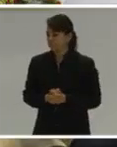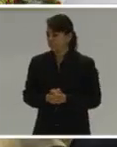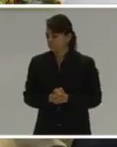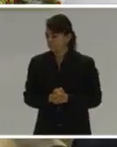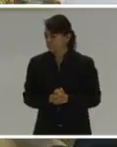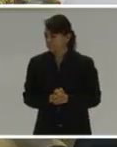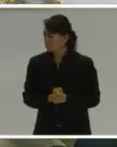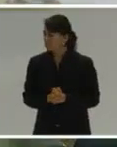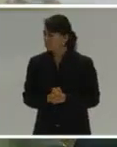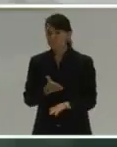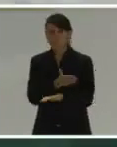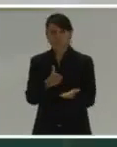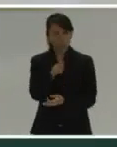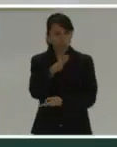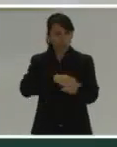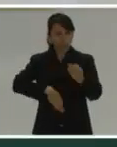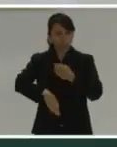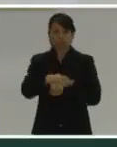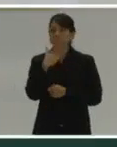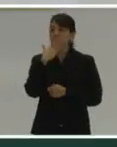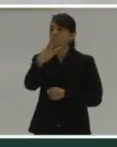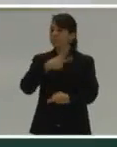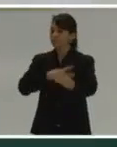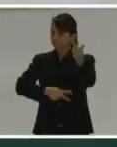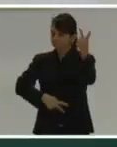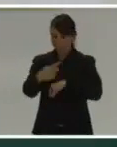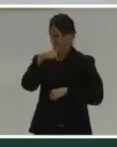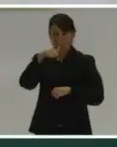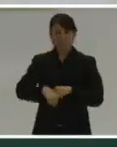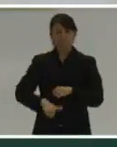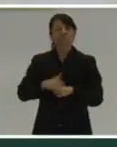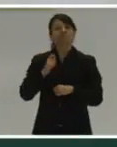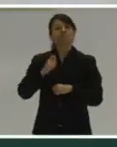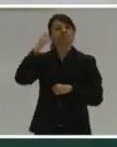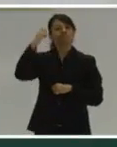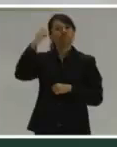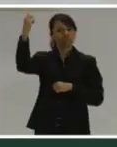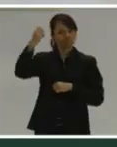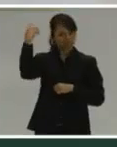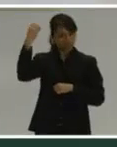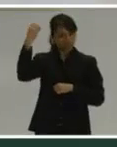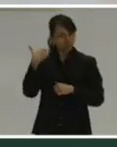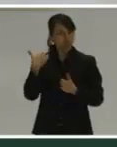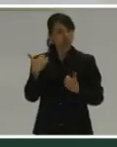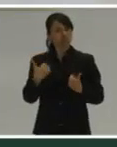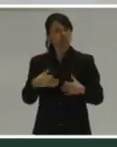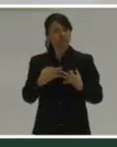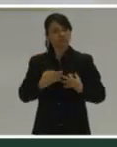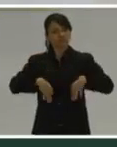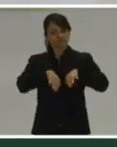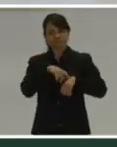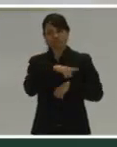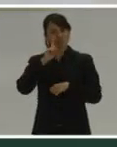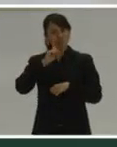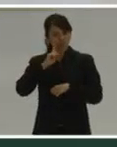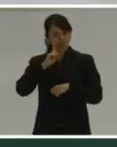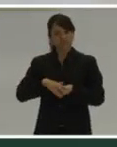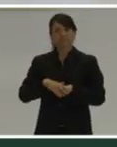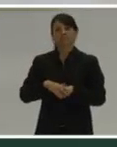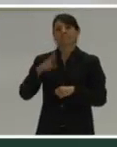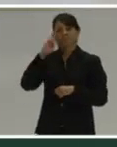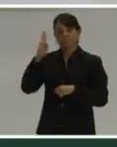Sean todos bienvenidos a la conferencia magistral de la maestra María Eugenia Choque